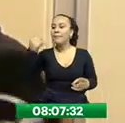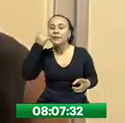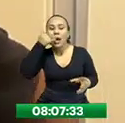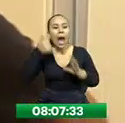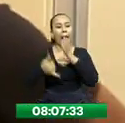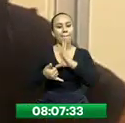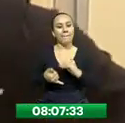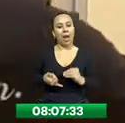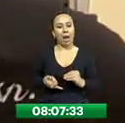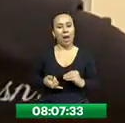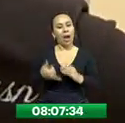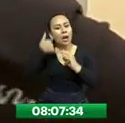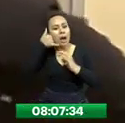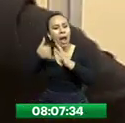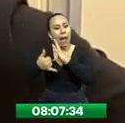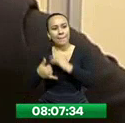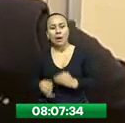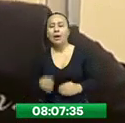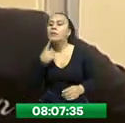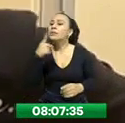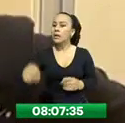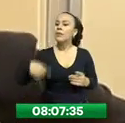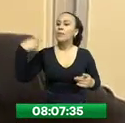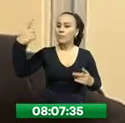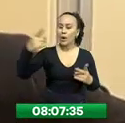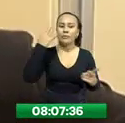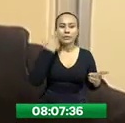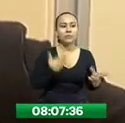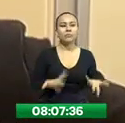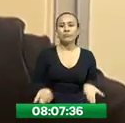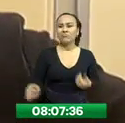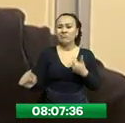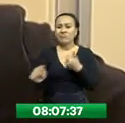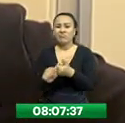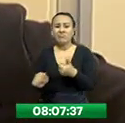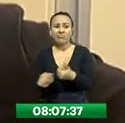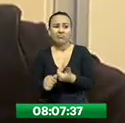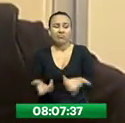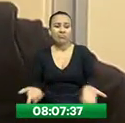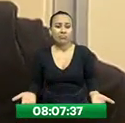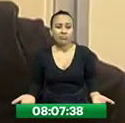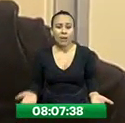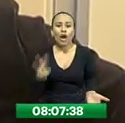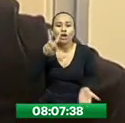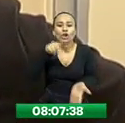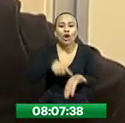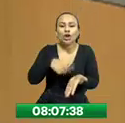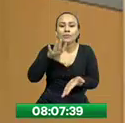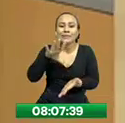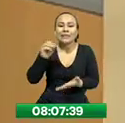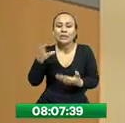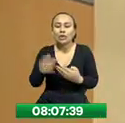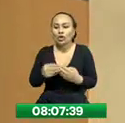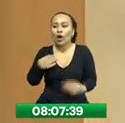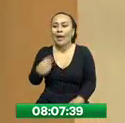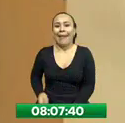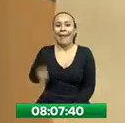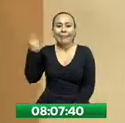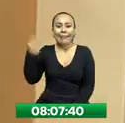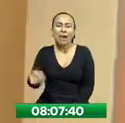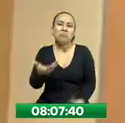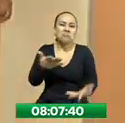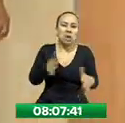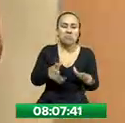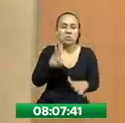usted? A ver, en total con mi familia le hemos dado cerca de $2,500. Según las